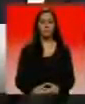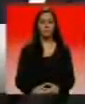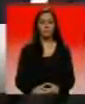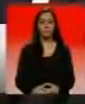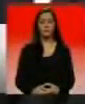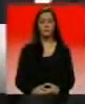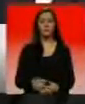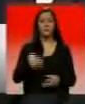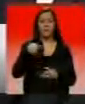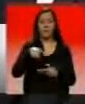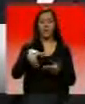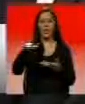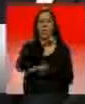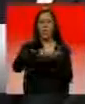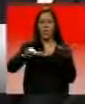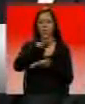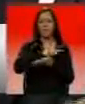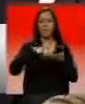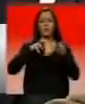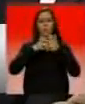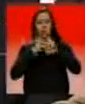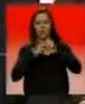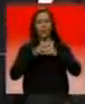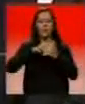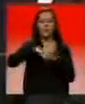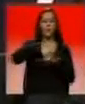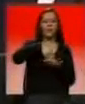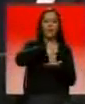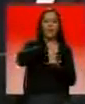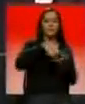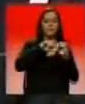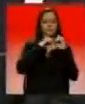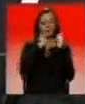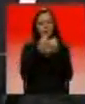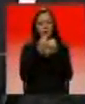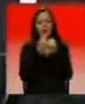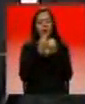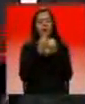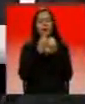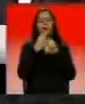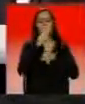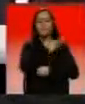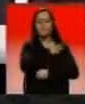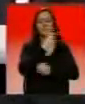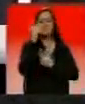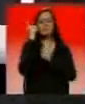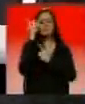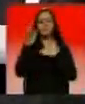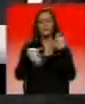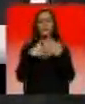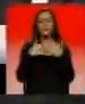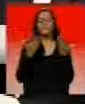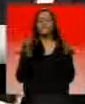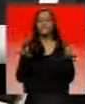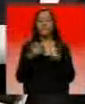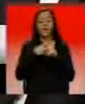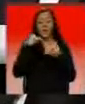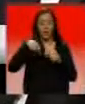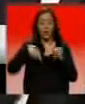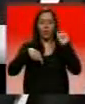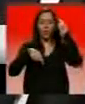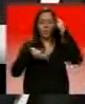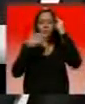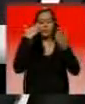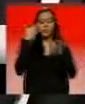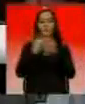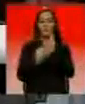Han tratado de posicionar que se busca debilitar en algún momento el sistema de seguridad social de Fuerzas Armadas. Creo que este gobierno ha dado muestra